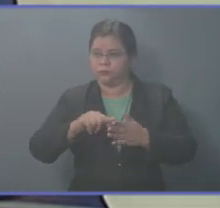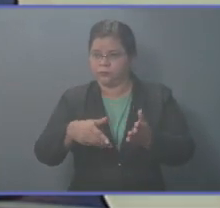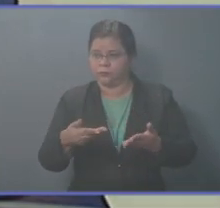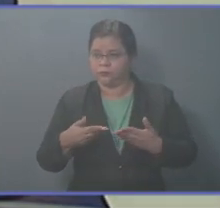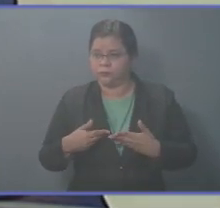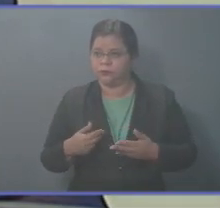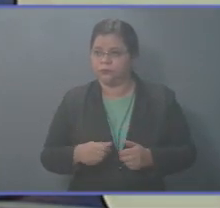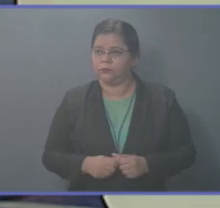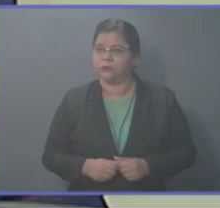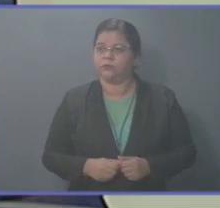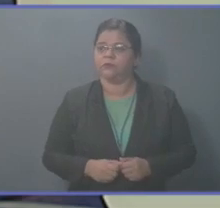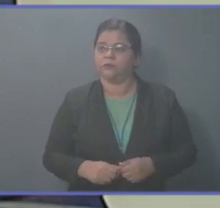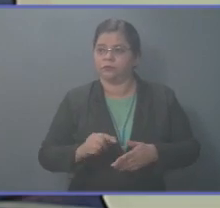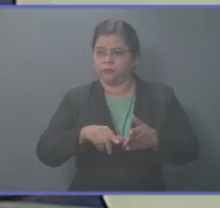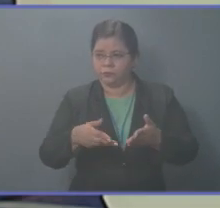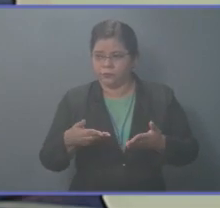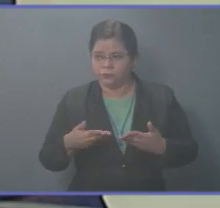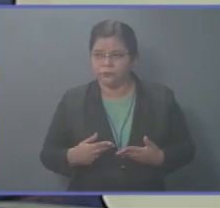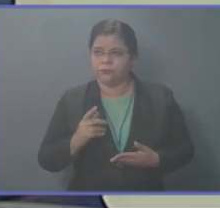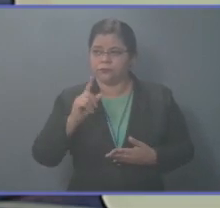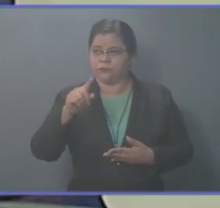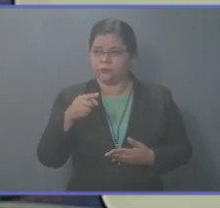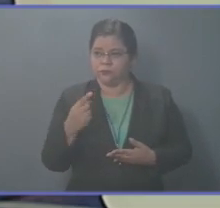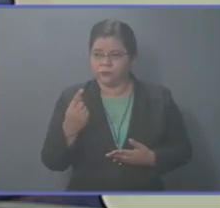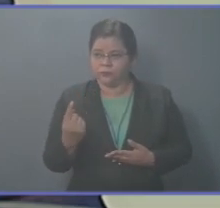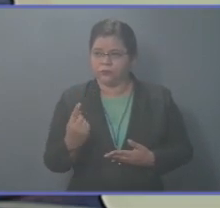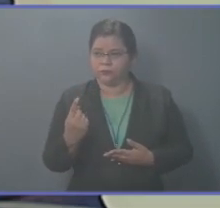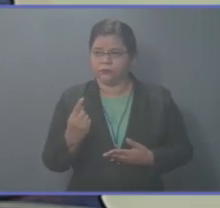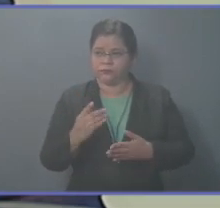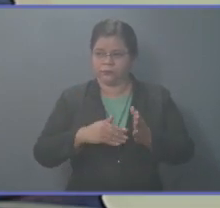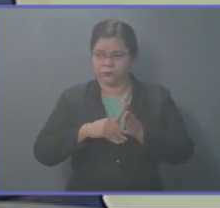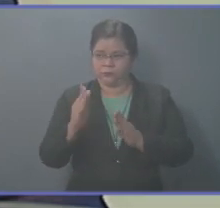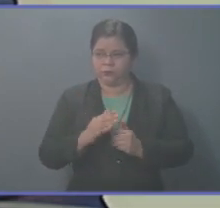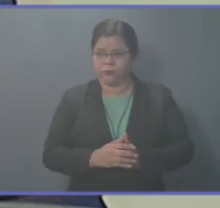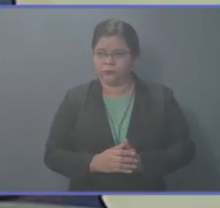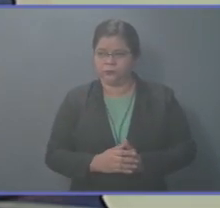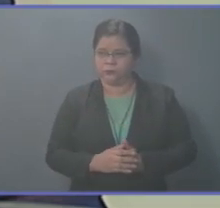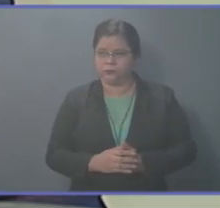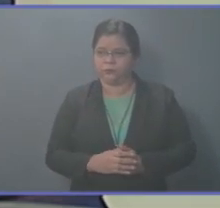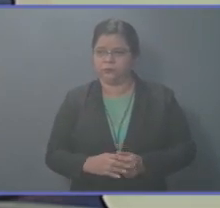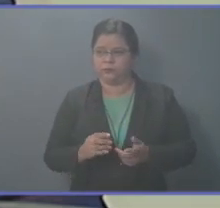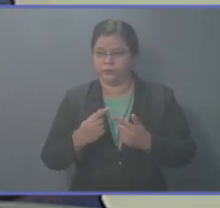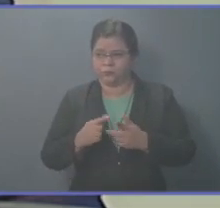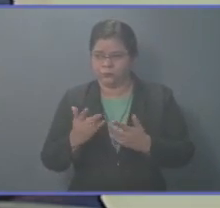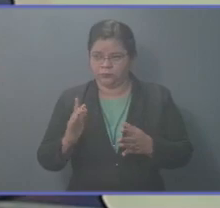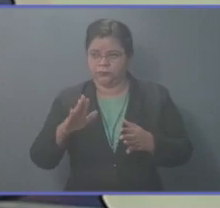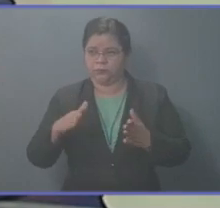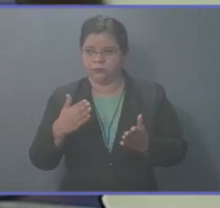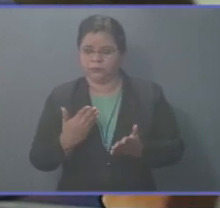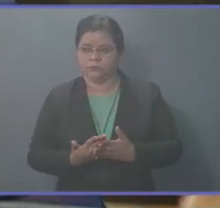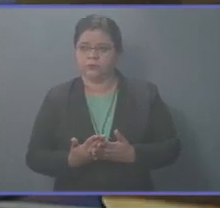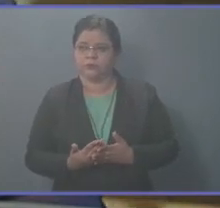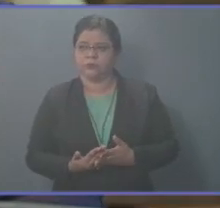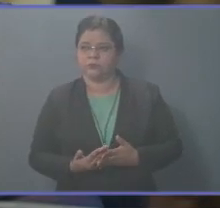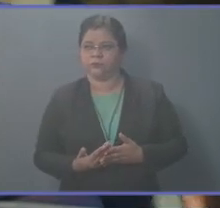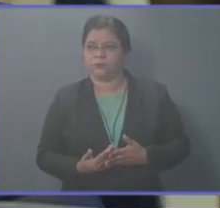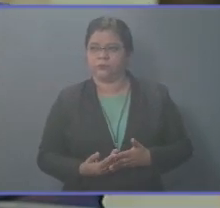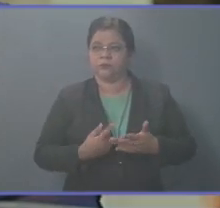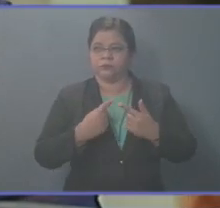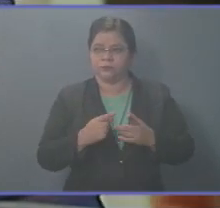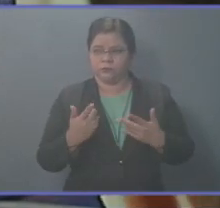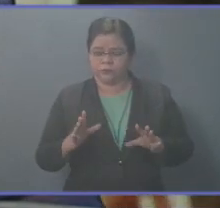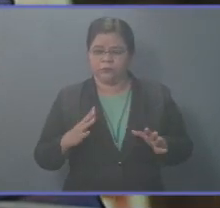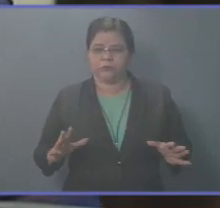los Derechos, primera edición, página 210. Estos conceptos ya han sido asumidos en precedentes de este tribunal.